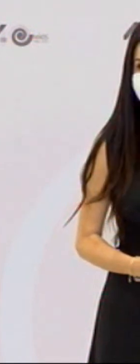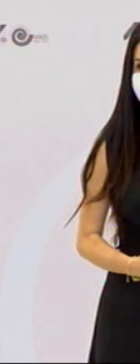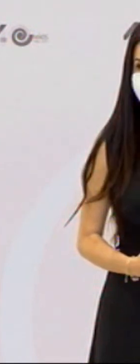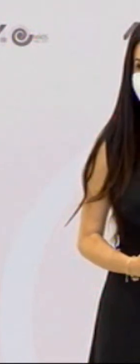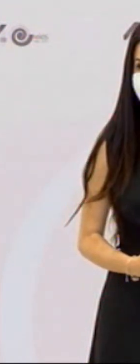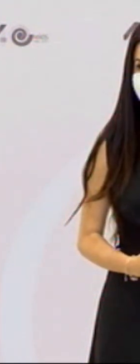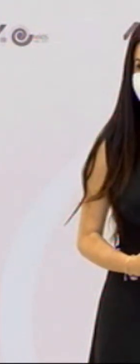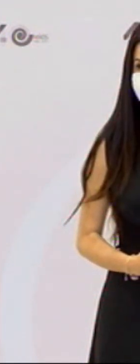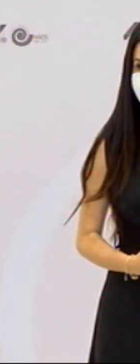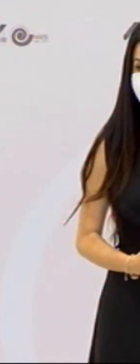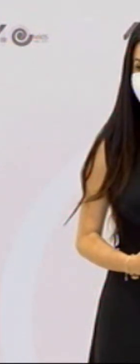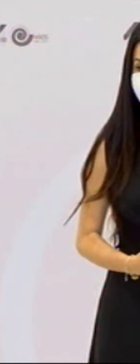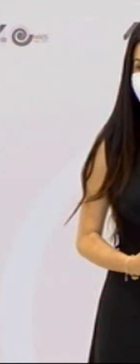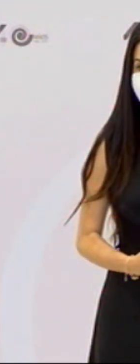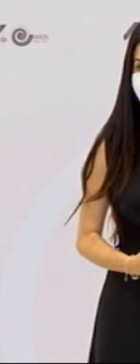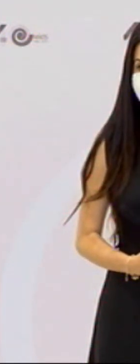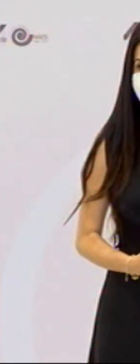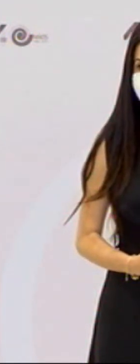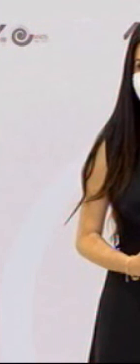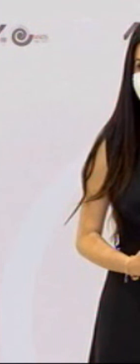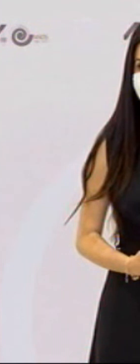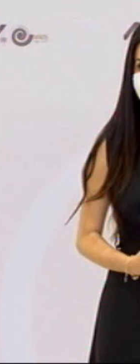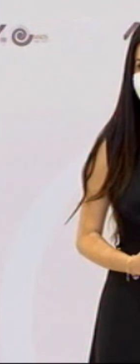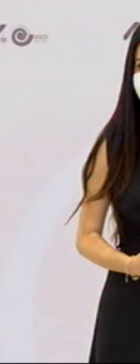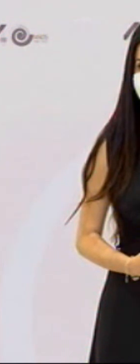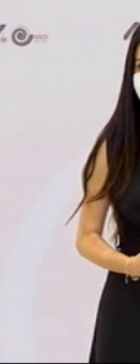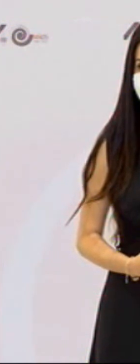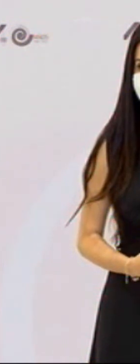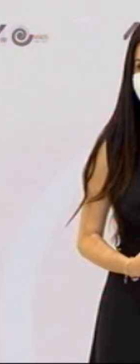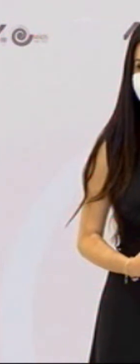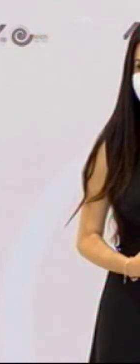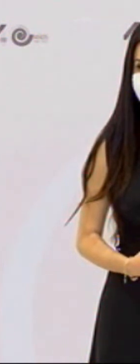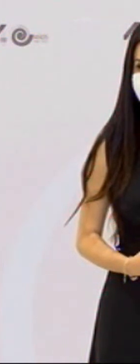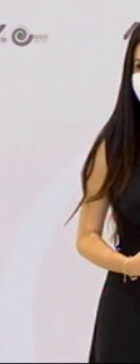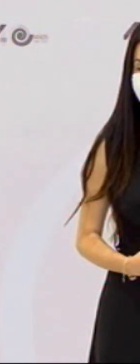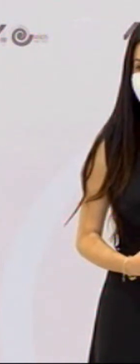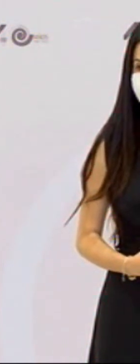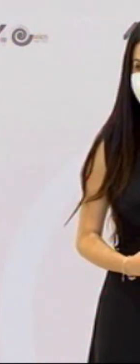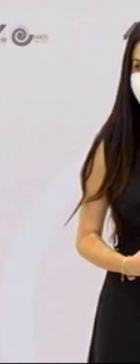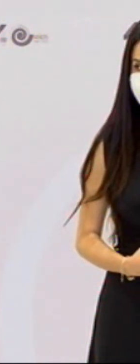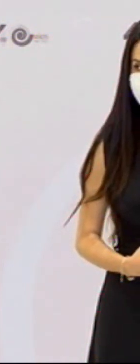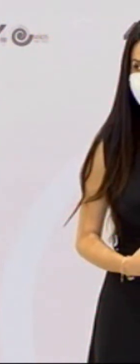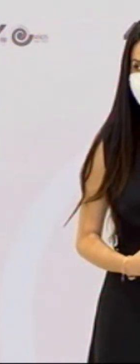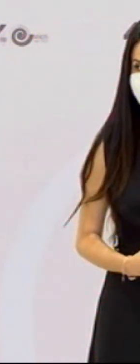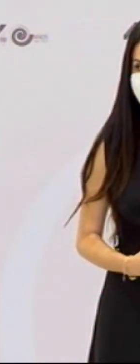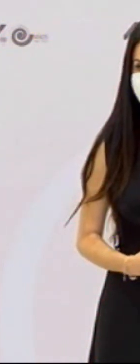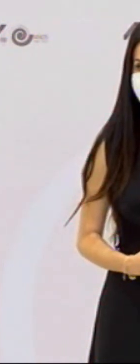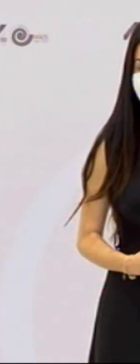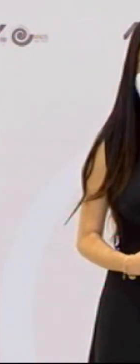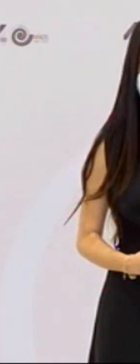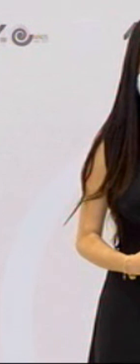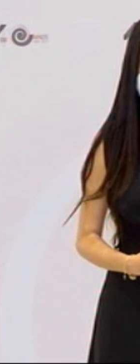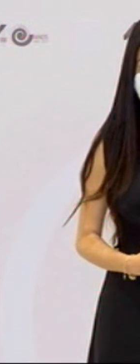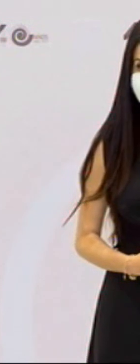dimensión importante desde el punto de vista demográfico y las islas occidentales son las que tienen la peor parte en todo esto, porque los sobrecostes de la